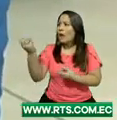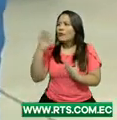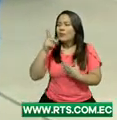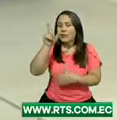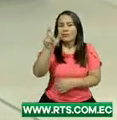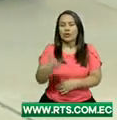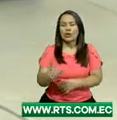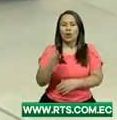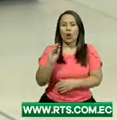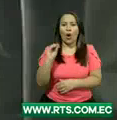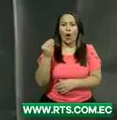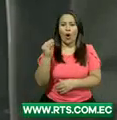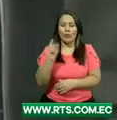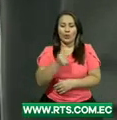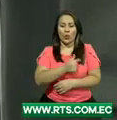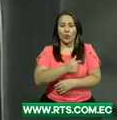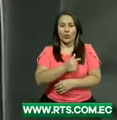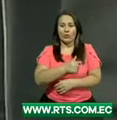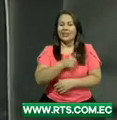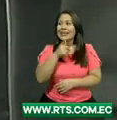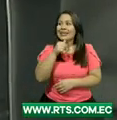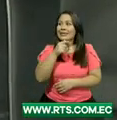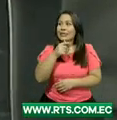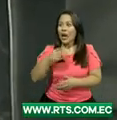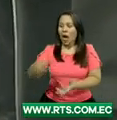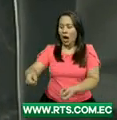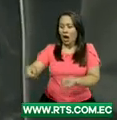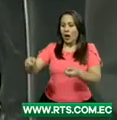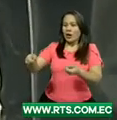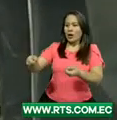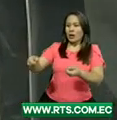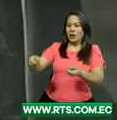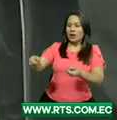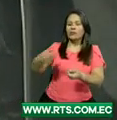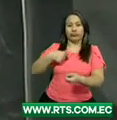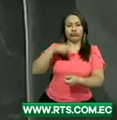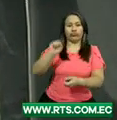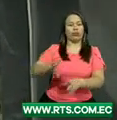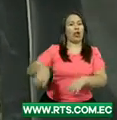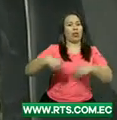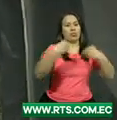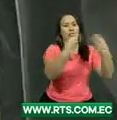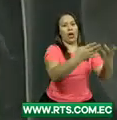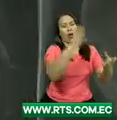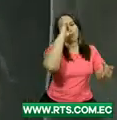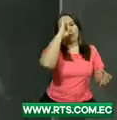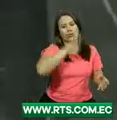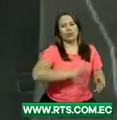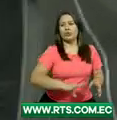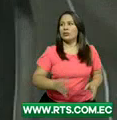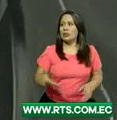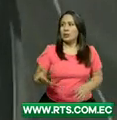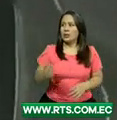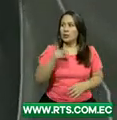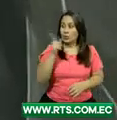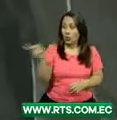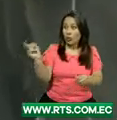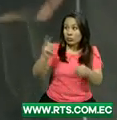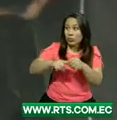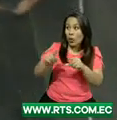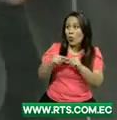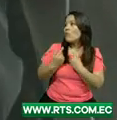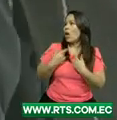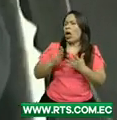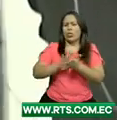estudiante universitario el que levantó el bulto colaborado mancilló colabore con él no pertenece a la agrupación eléctrica